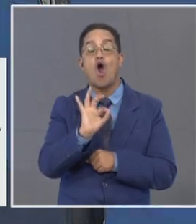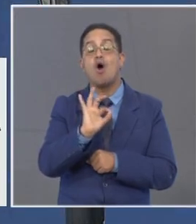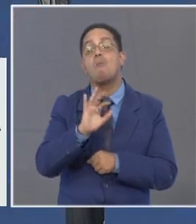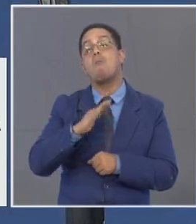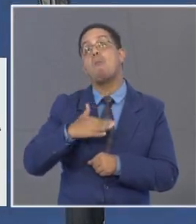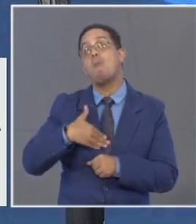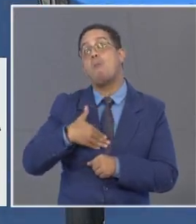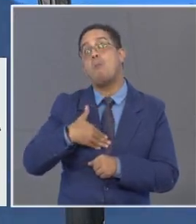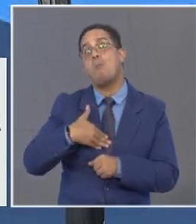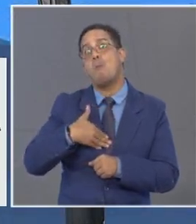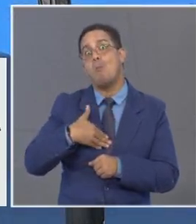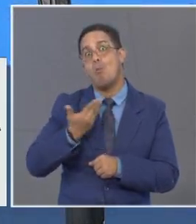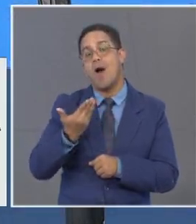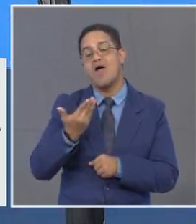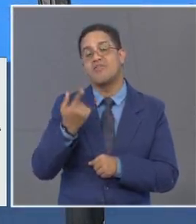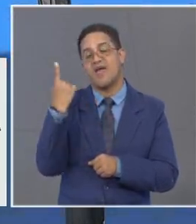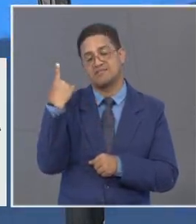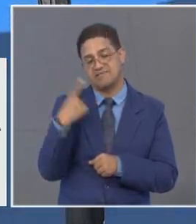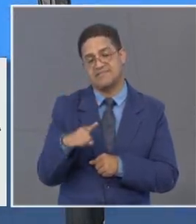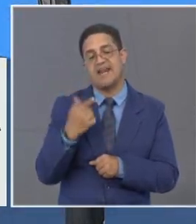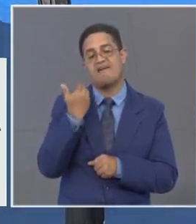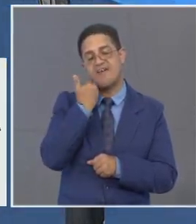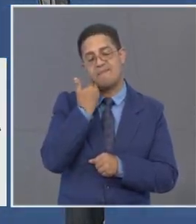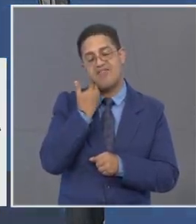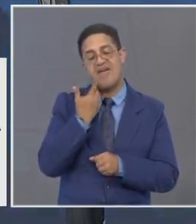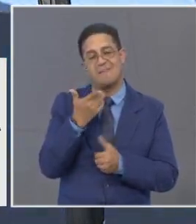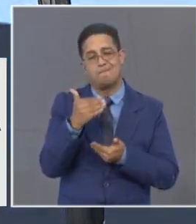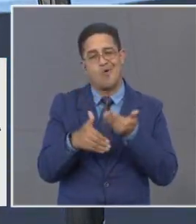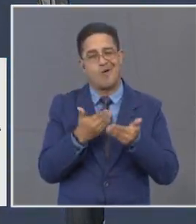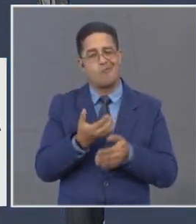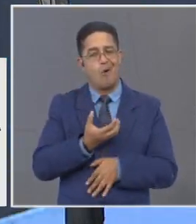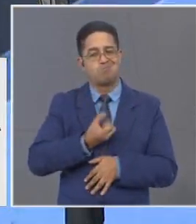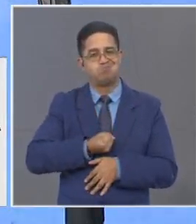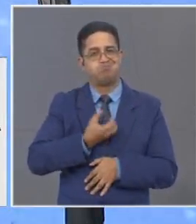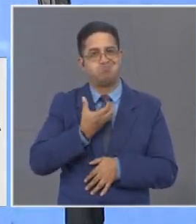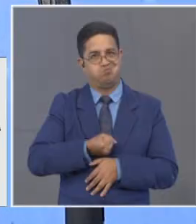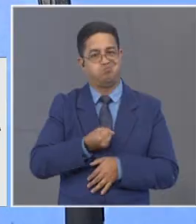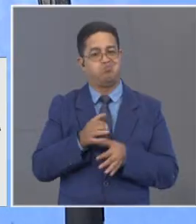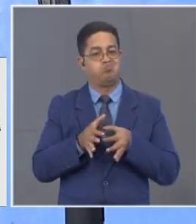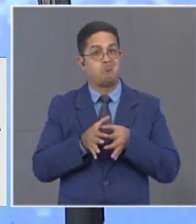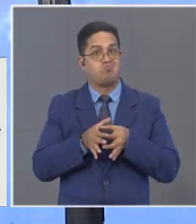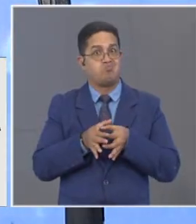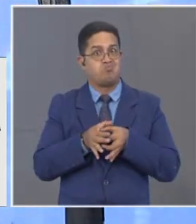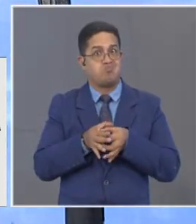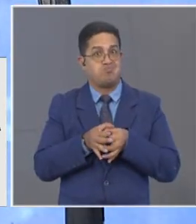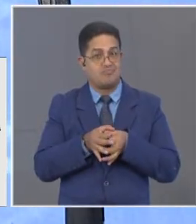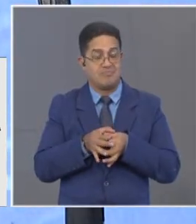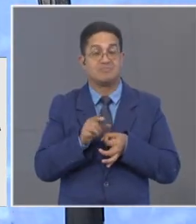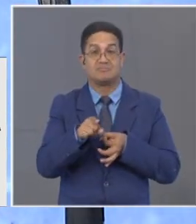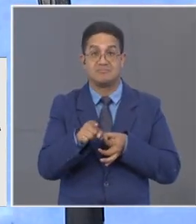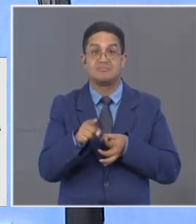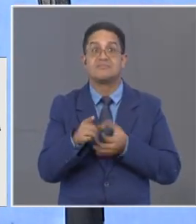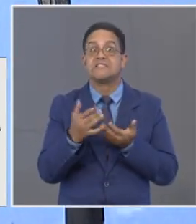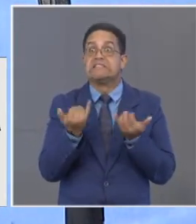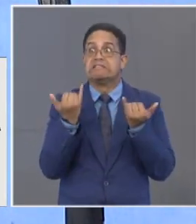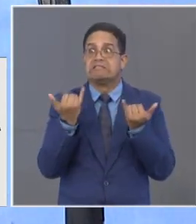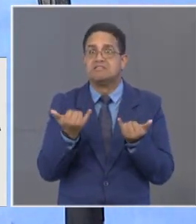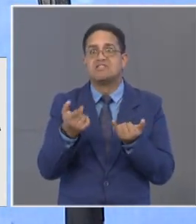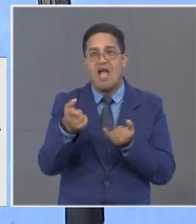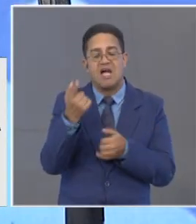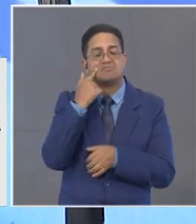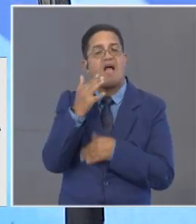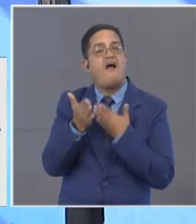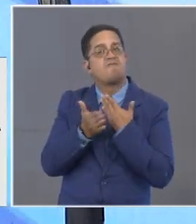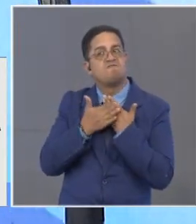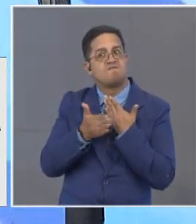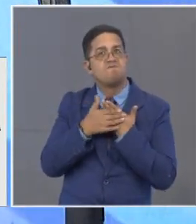de desarrollar enfermedad coronaria en los próximos 5 años. Y mira que estamos teniendo entonces ya la prevención y lo